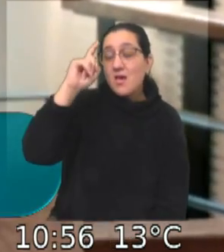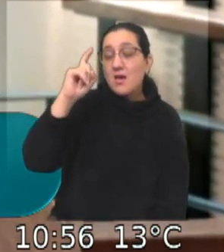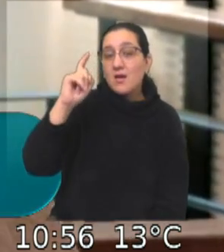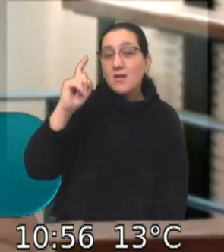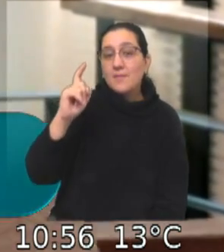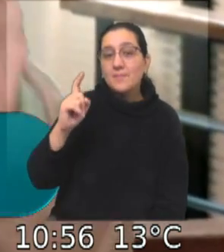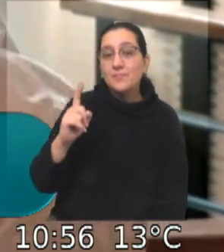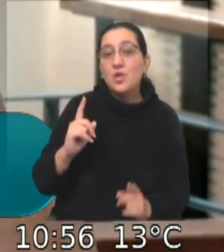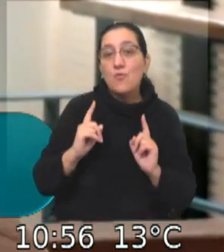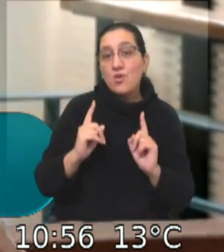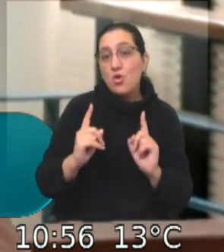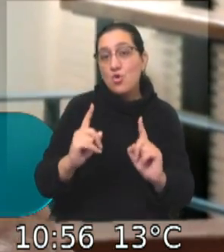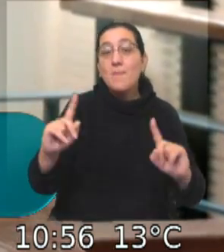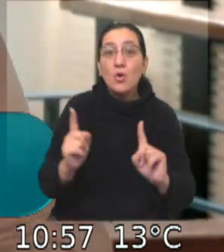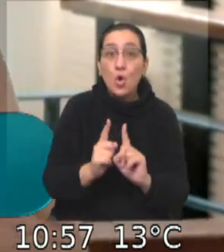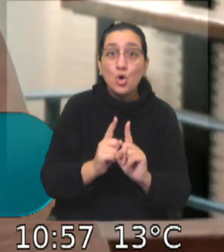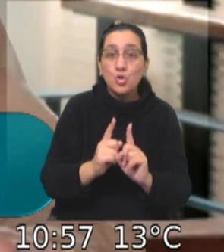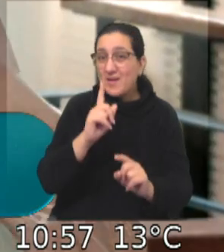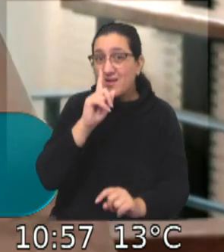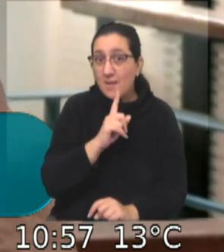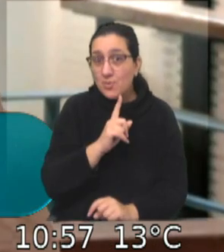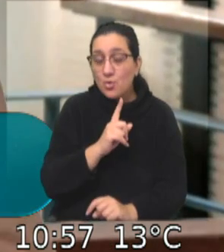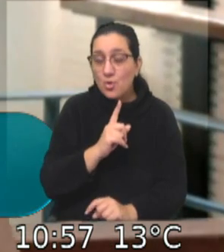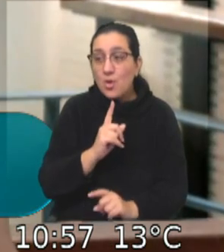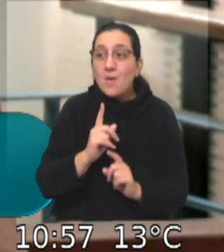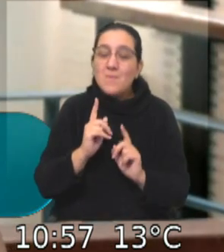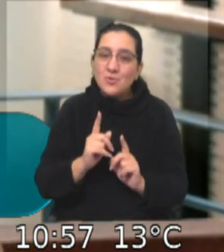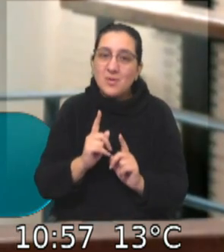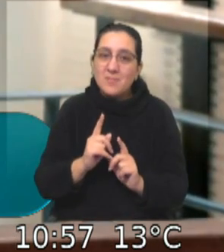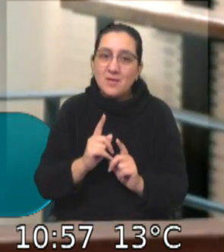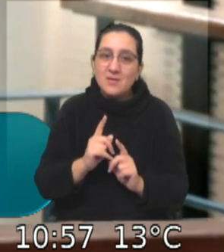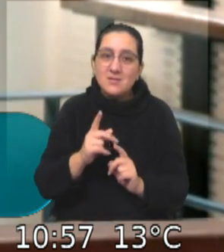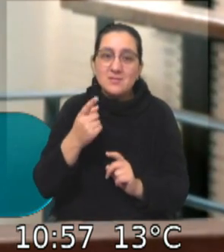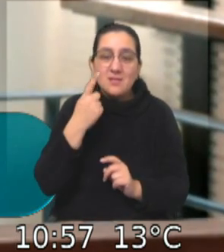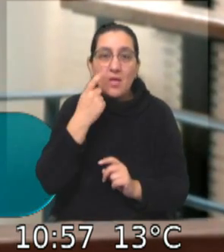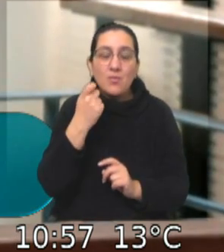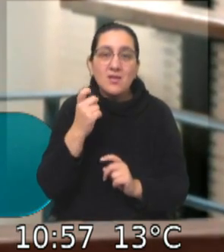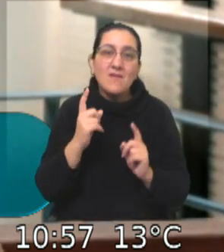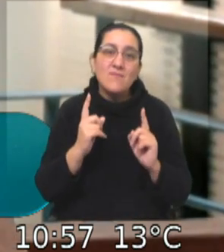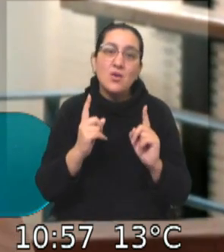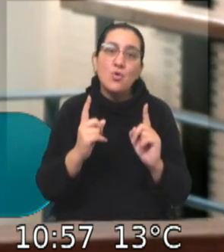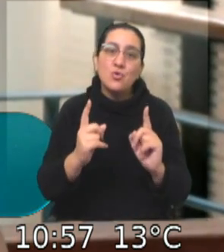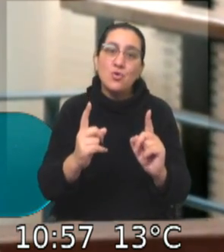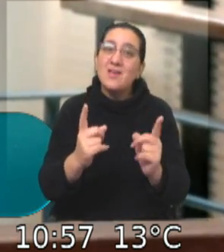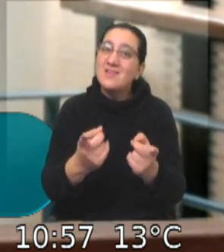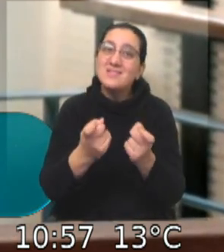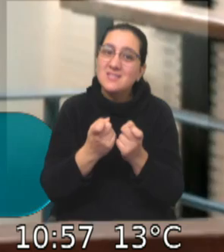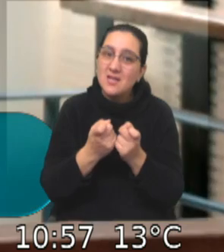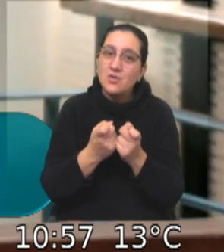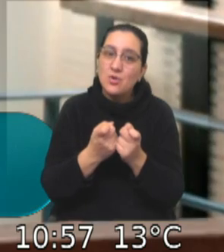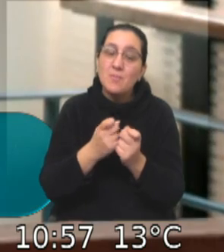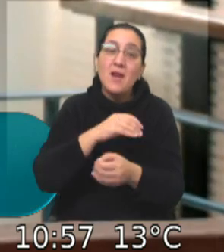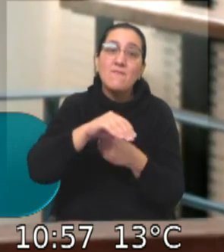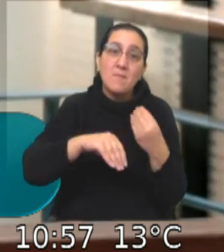tardía, digamos, los velorios más cortos, los velorios más rápidos, pero por otro lado también se ve la necesidad de que el velorio es necesario para